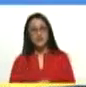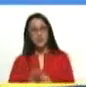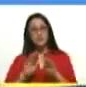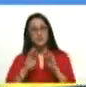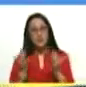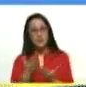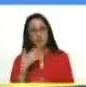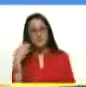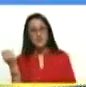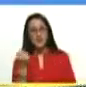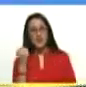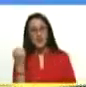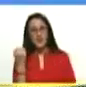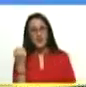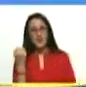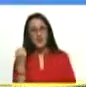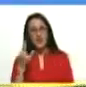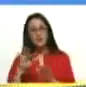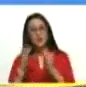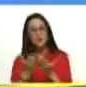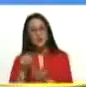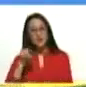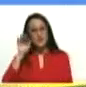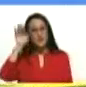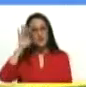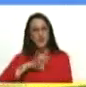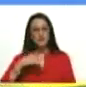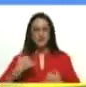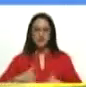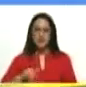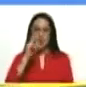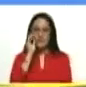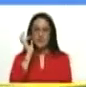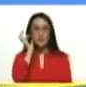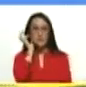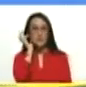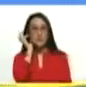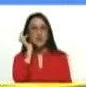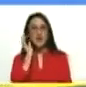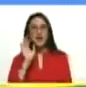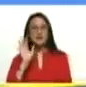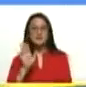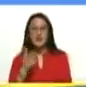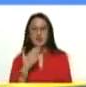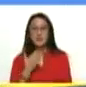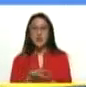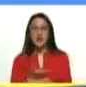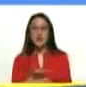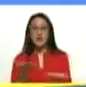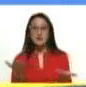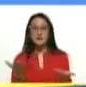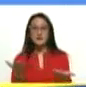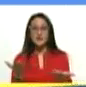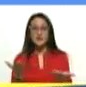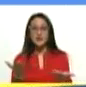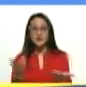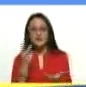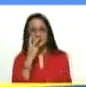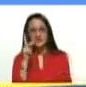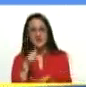mundo mejor, el mundo del futuro de nuestros hijos y nuestras hijas. Así que le damos las gracias por su